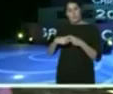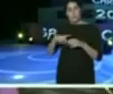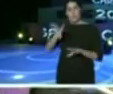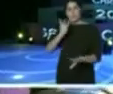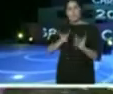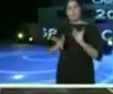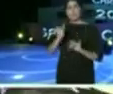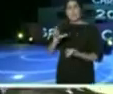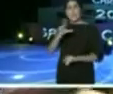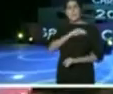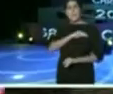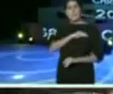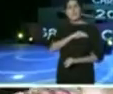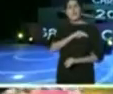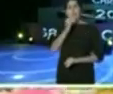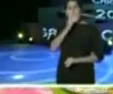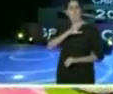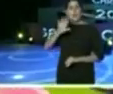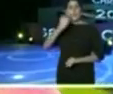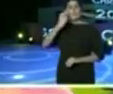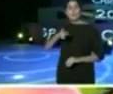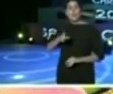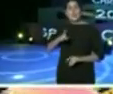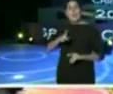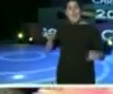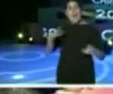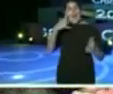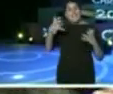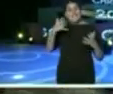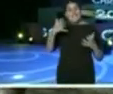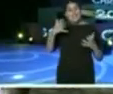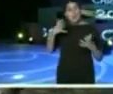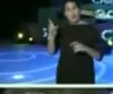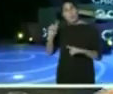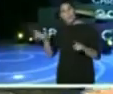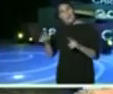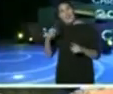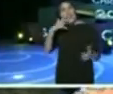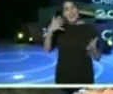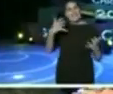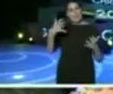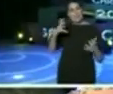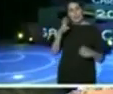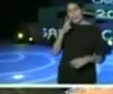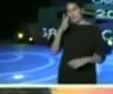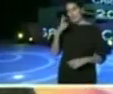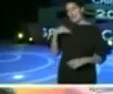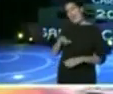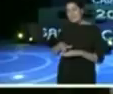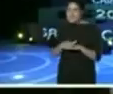que este año el premio Borja Reyes al mejor director artístico, no musical, Alex. Uy, perdón. Que van 2 años ya. Está bien